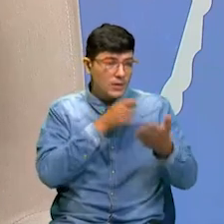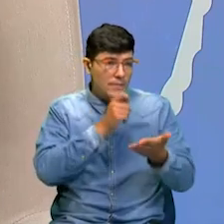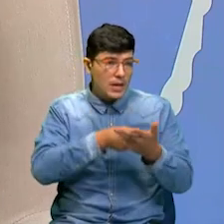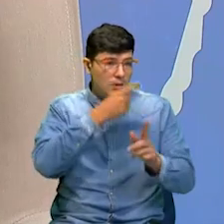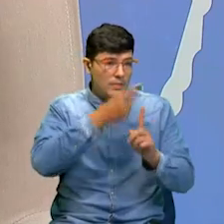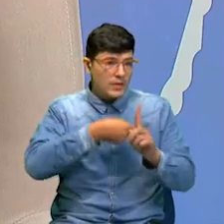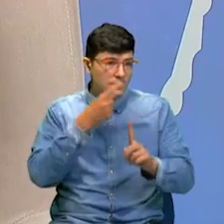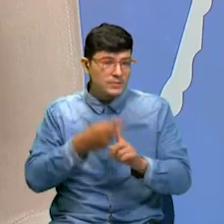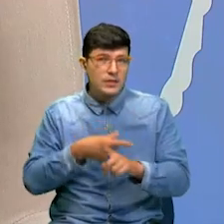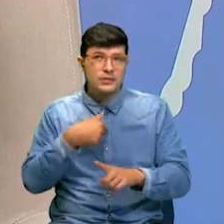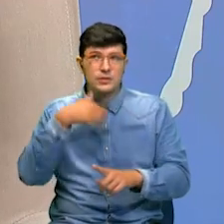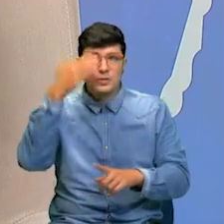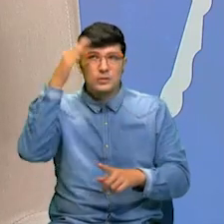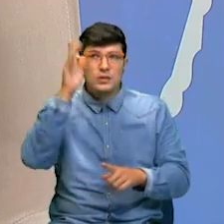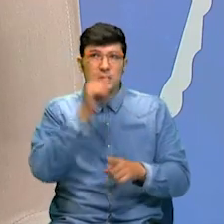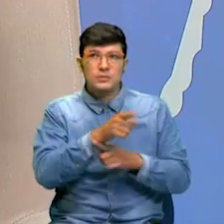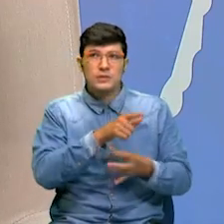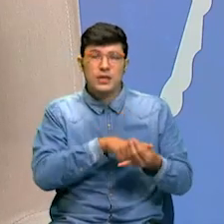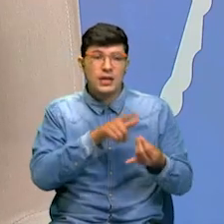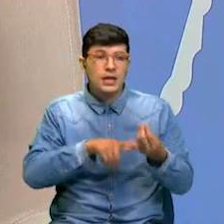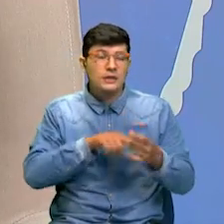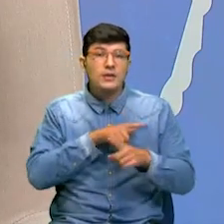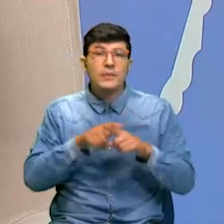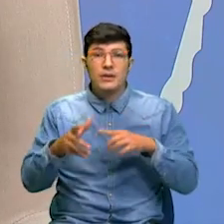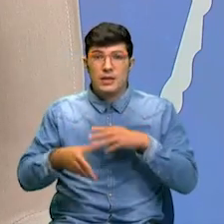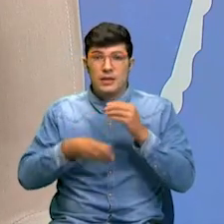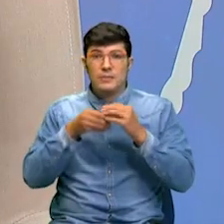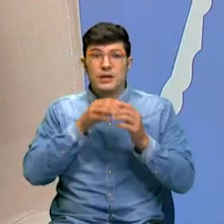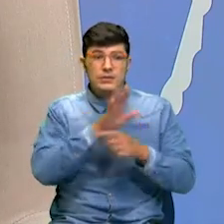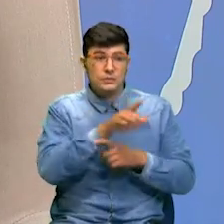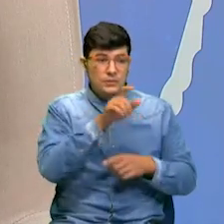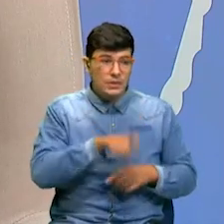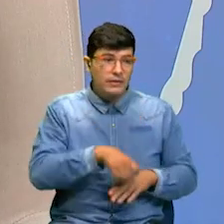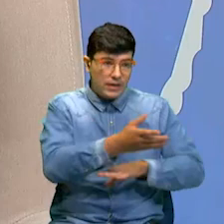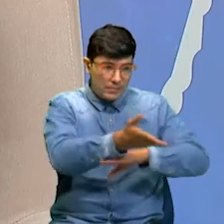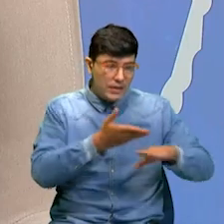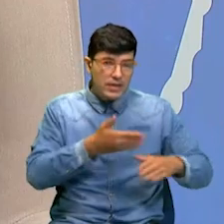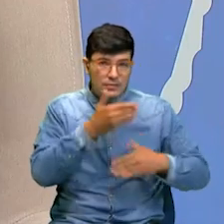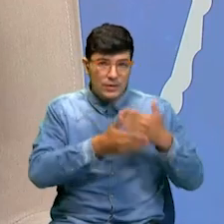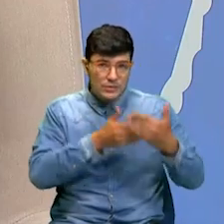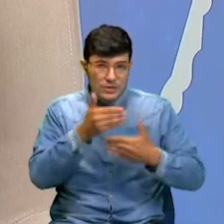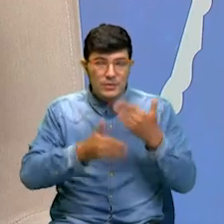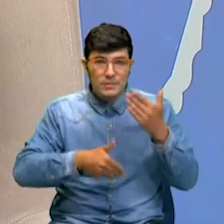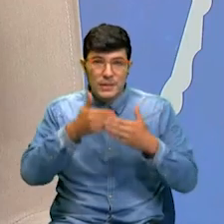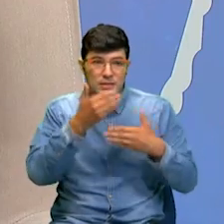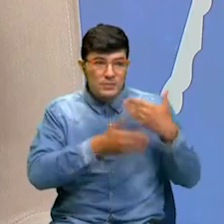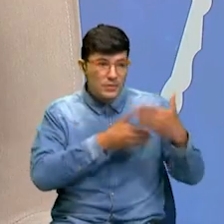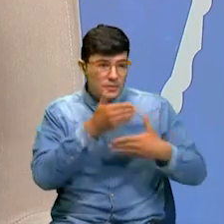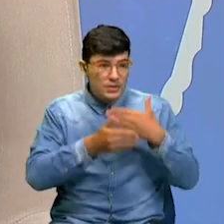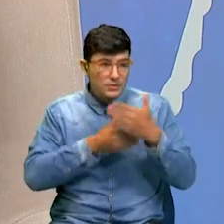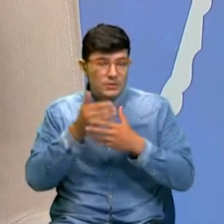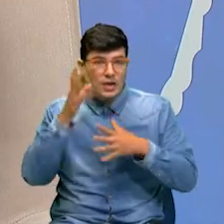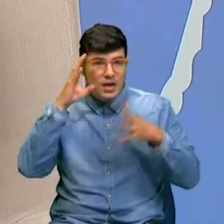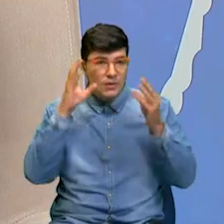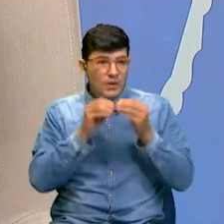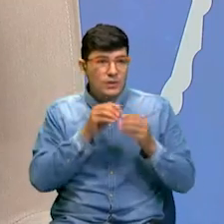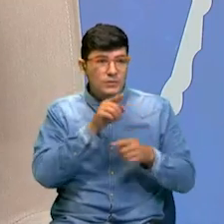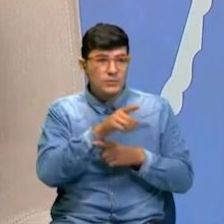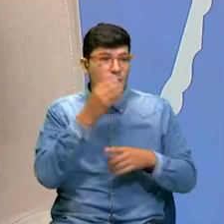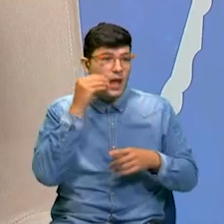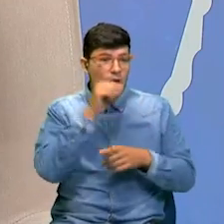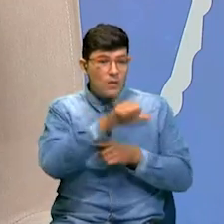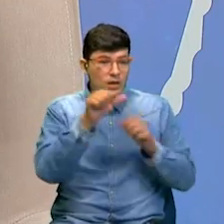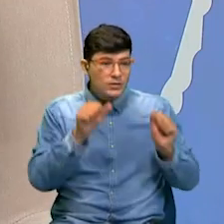ese sea el caso de la señora, pero incluso entonces tienen que solicitar un proceso, iniciar un proceso, llamar a una conciliación, la abuela lo puede